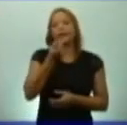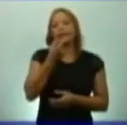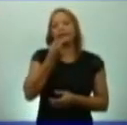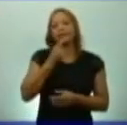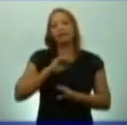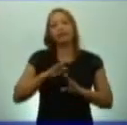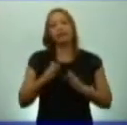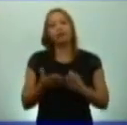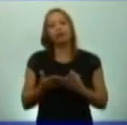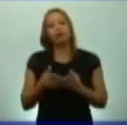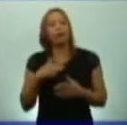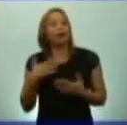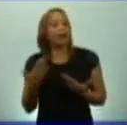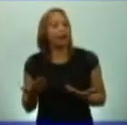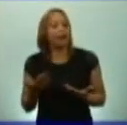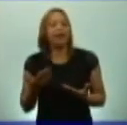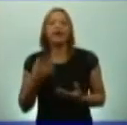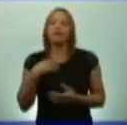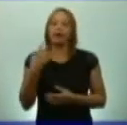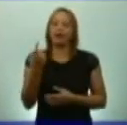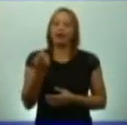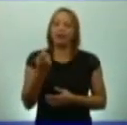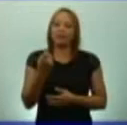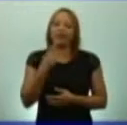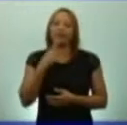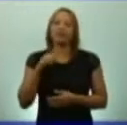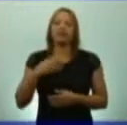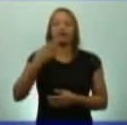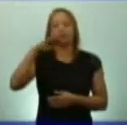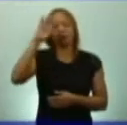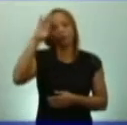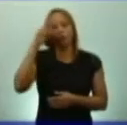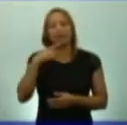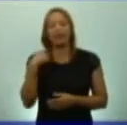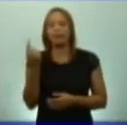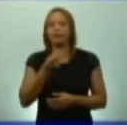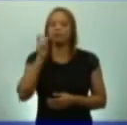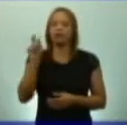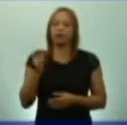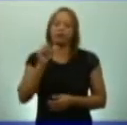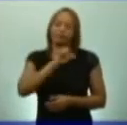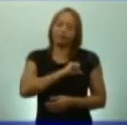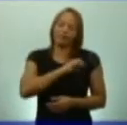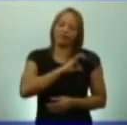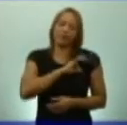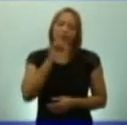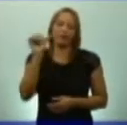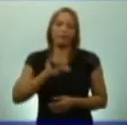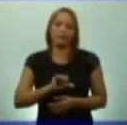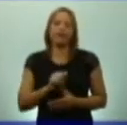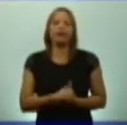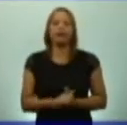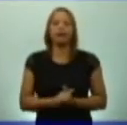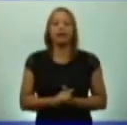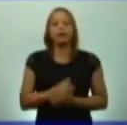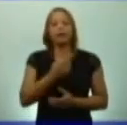para provocar escasez, descontento y disminuir el apoyo popular a la